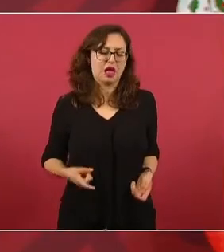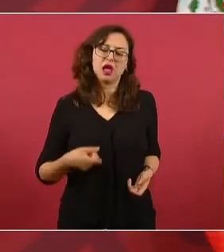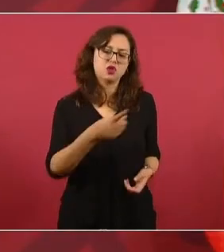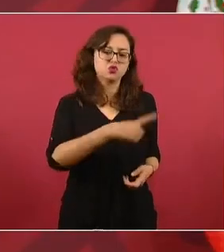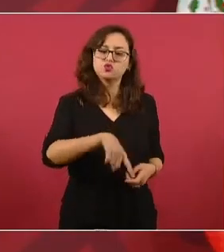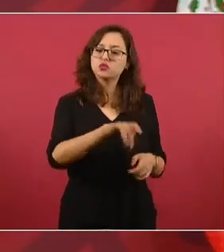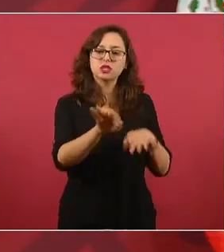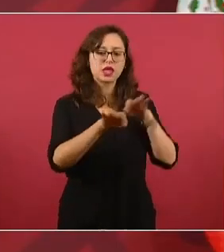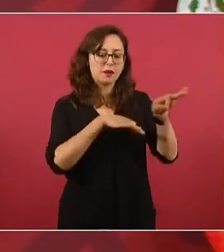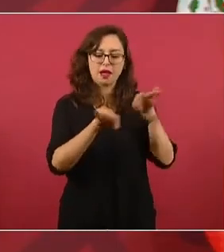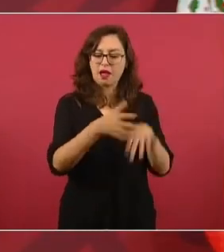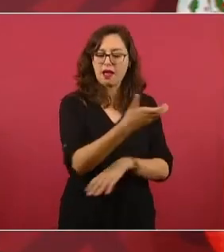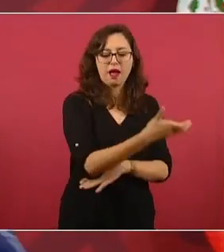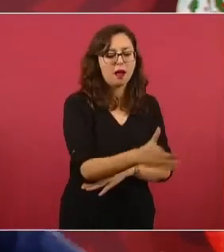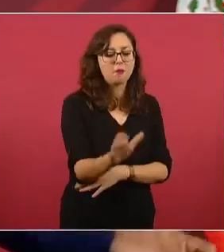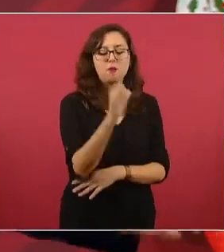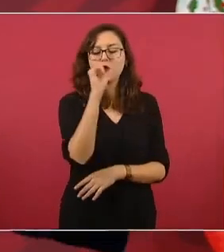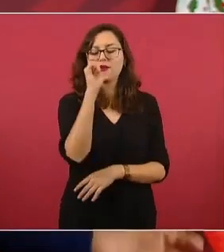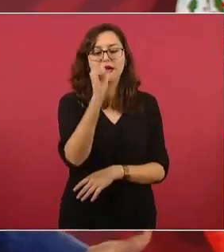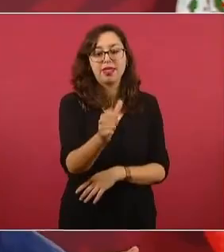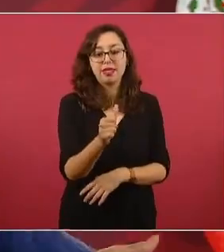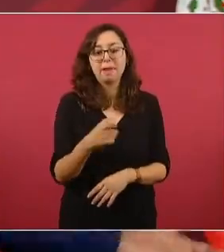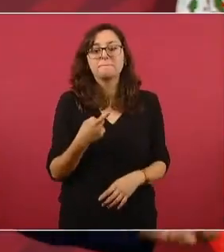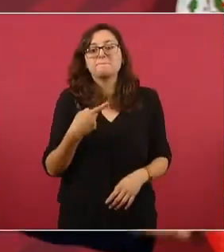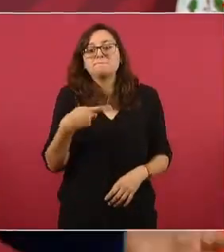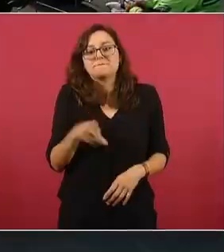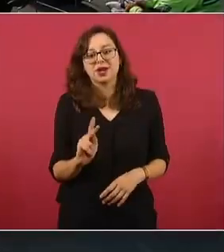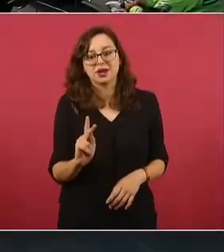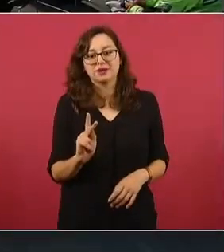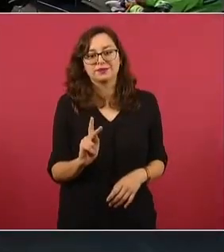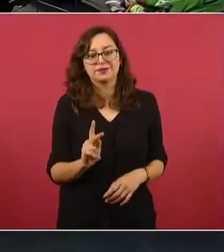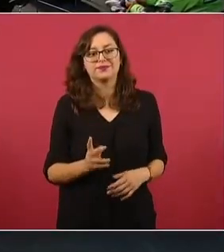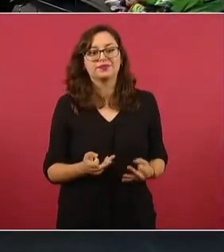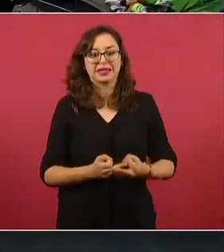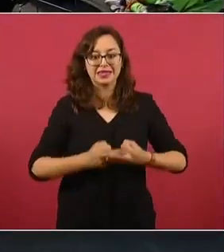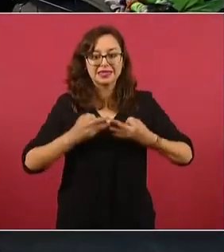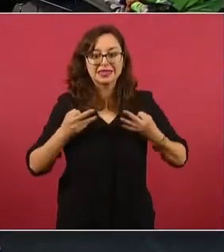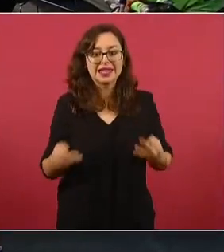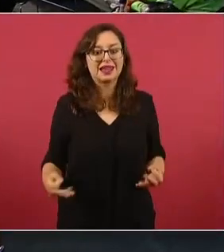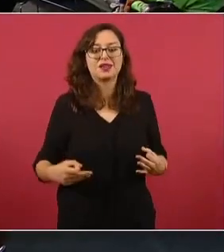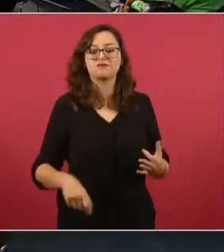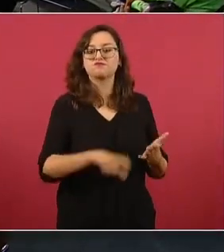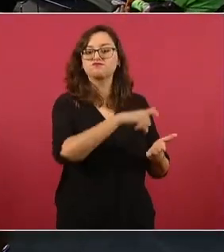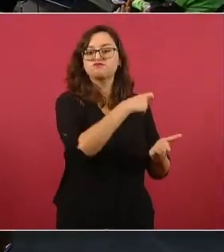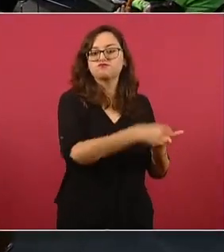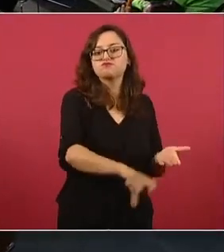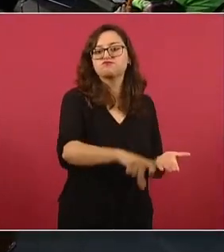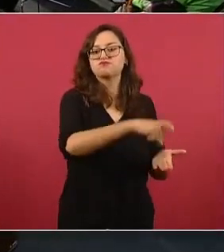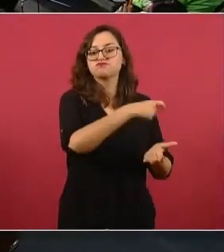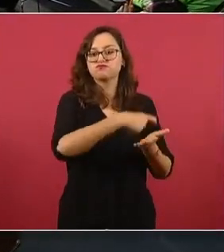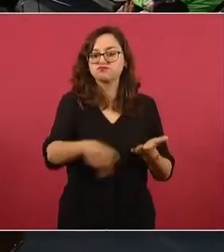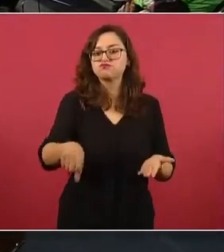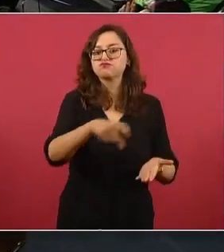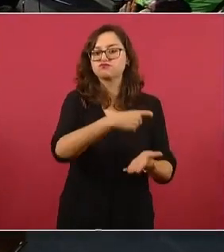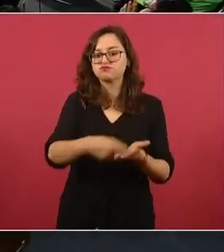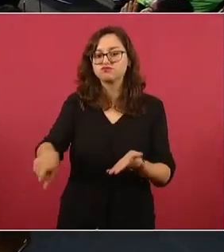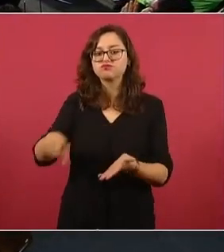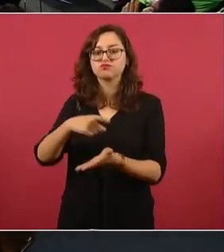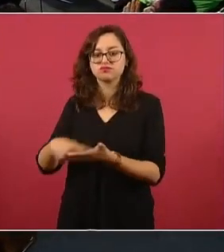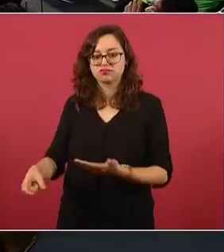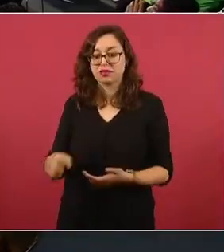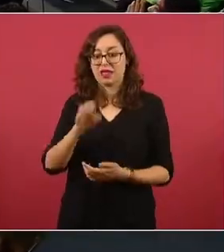que fueron los que compraron tierras y convirtieron